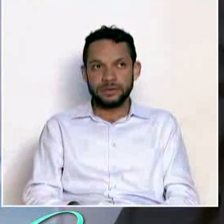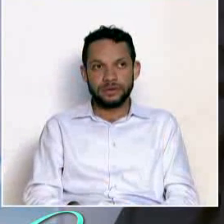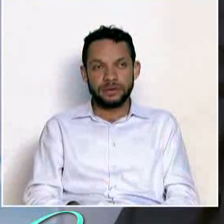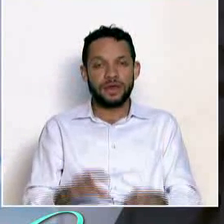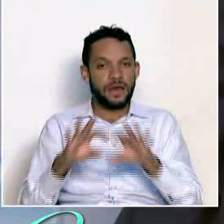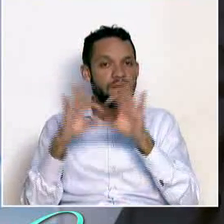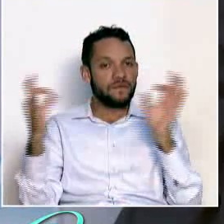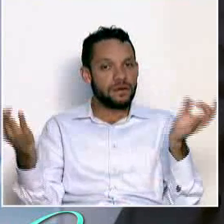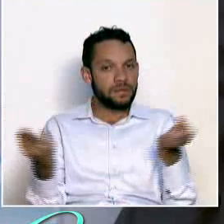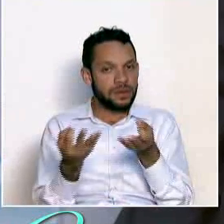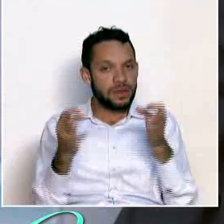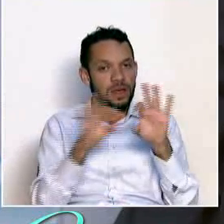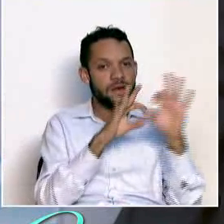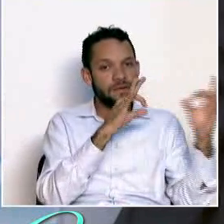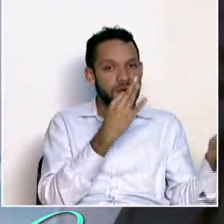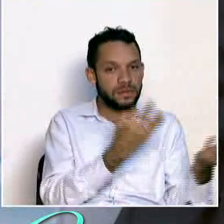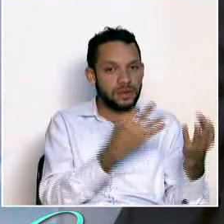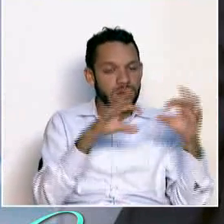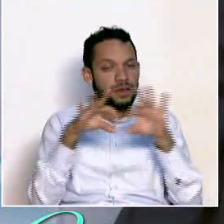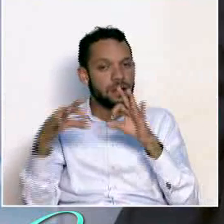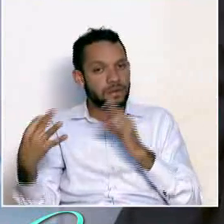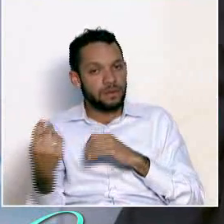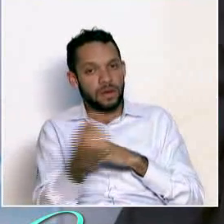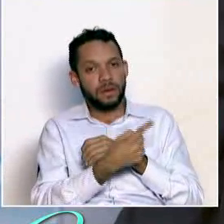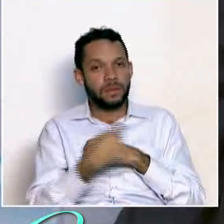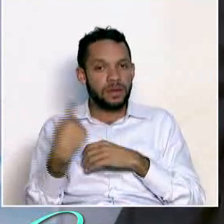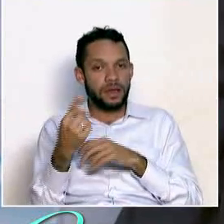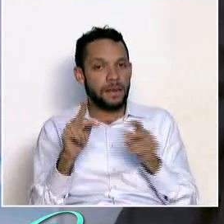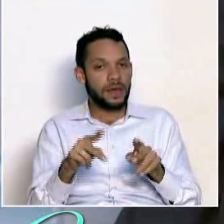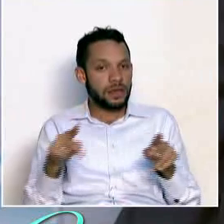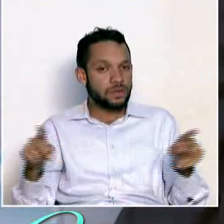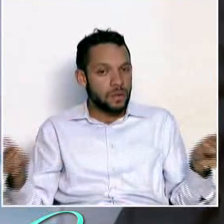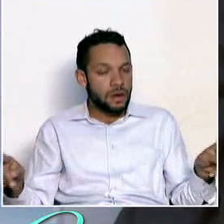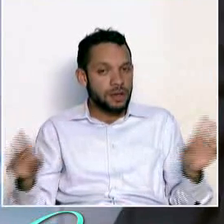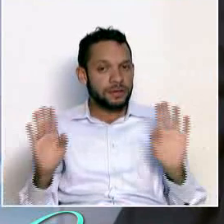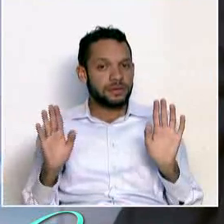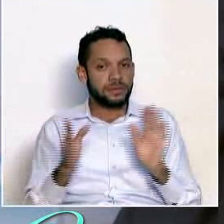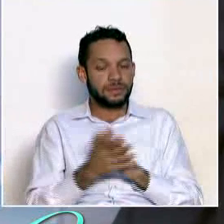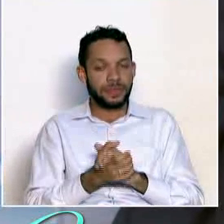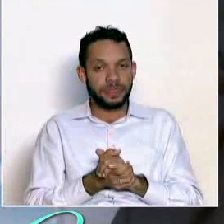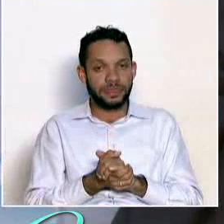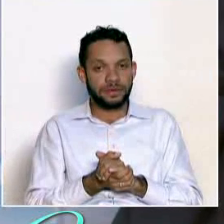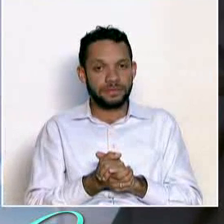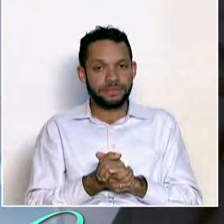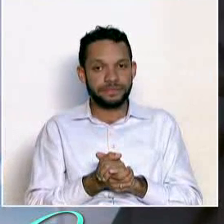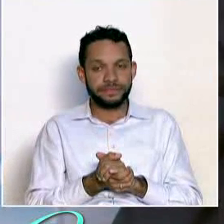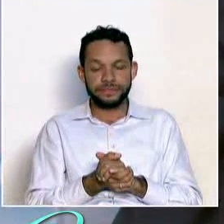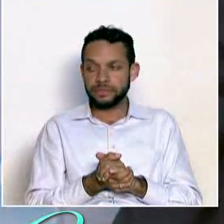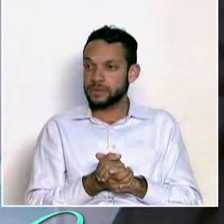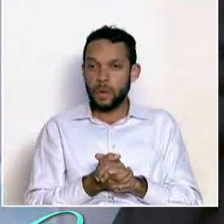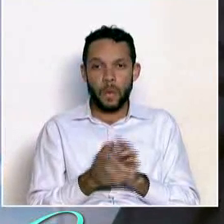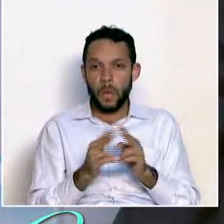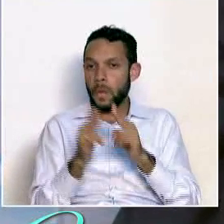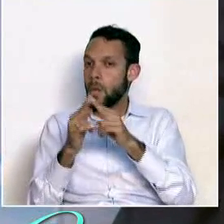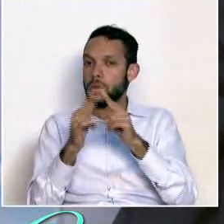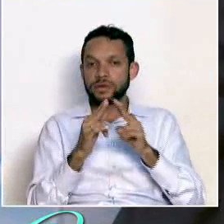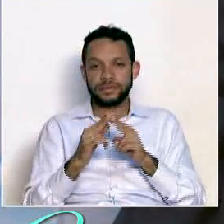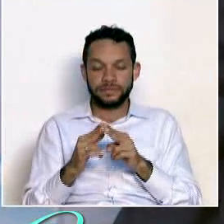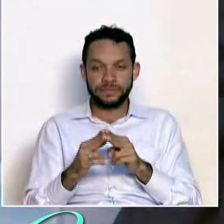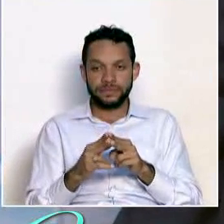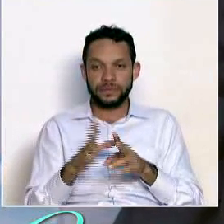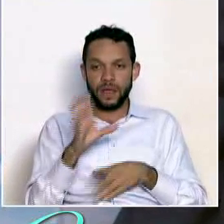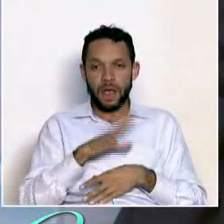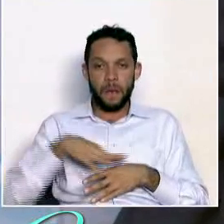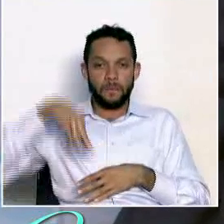Mi familia y demás personas que no conozco. Bien, ahora acaba de abandonar